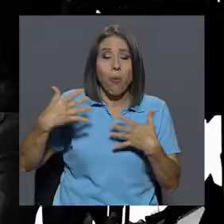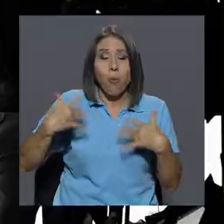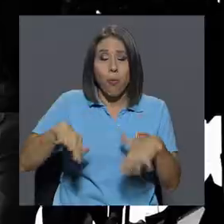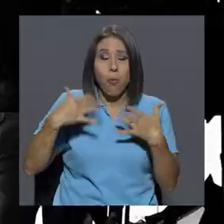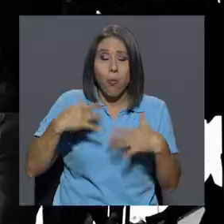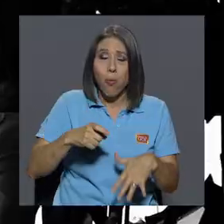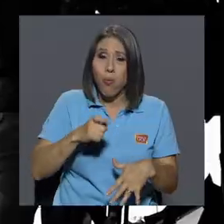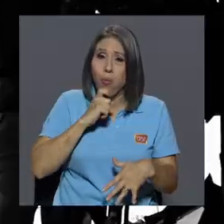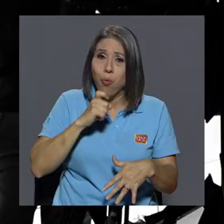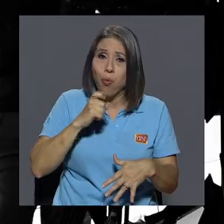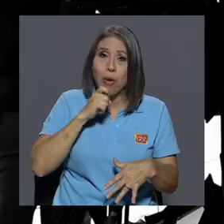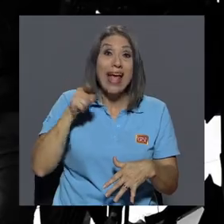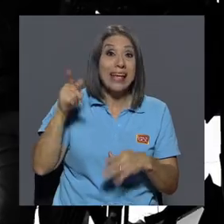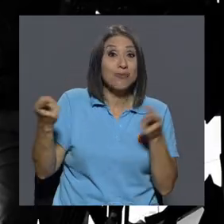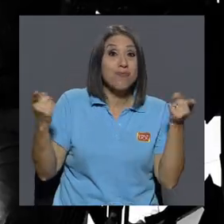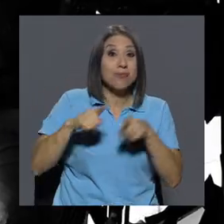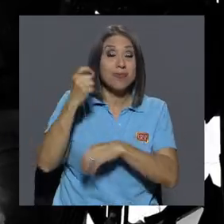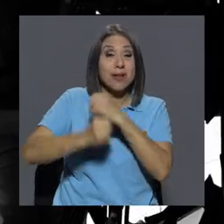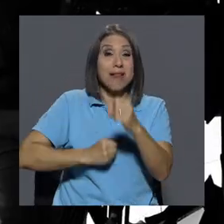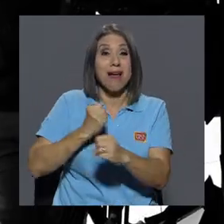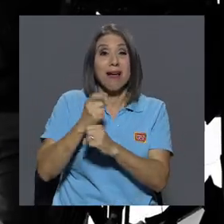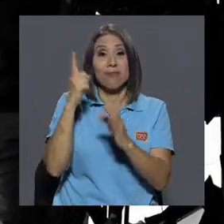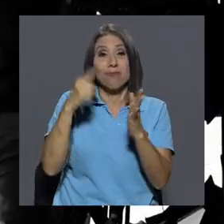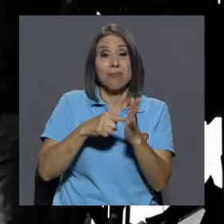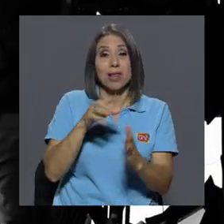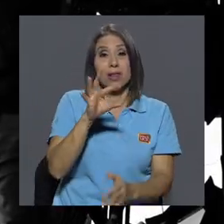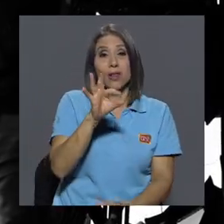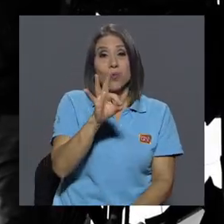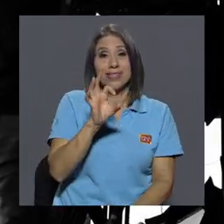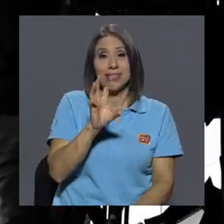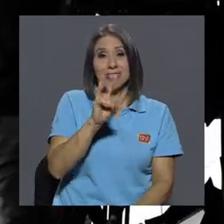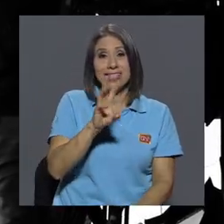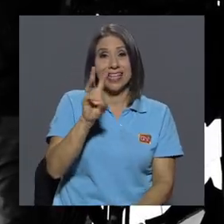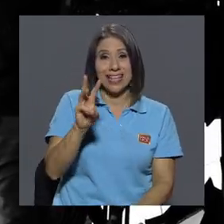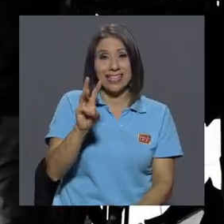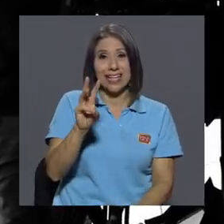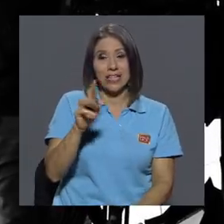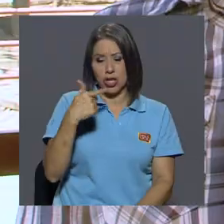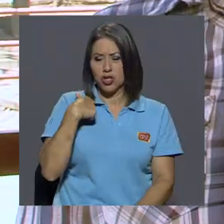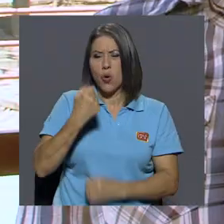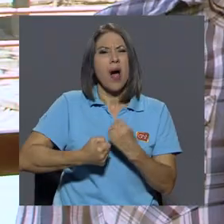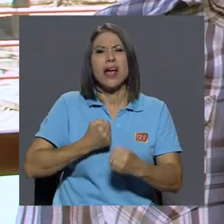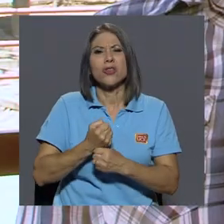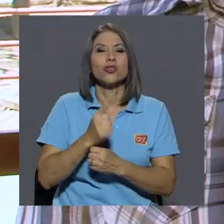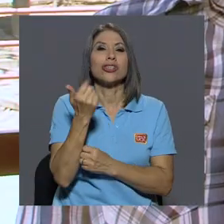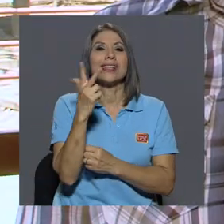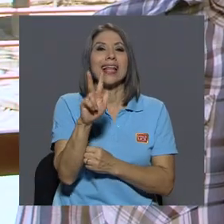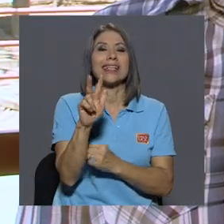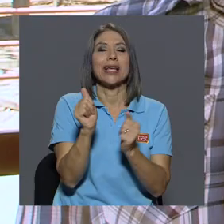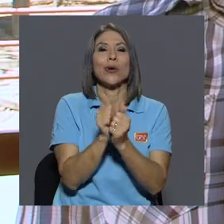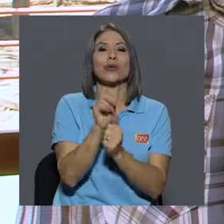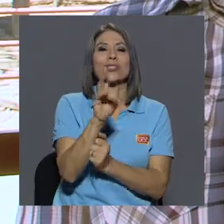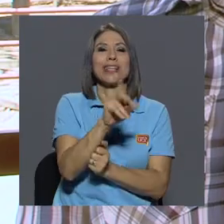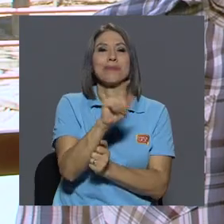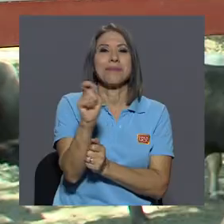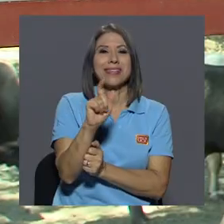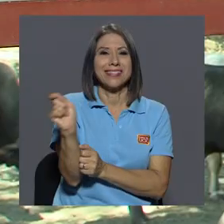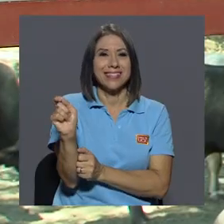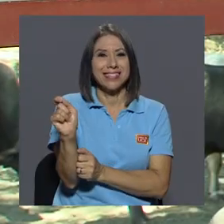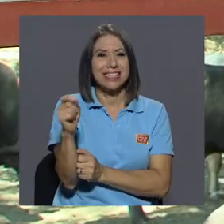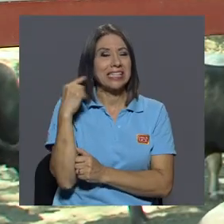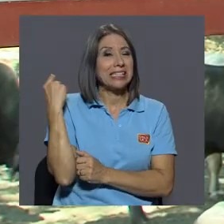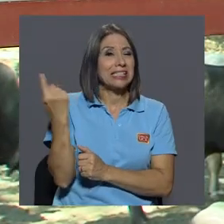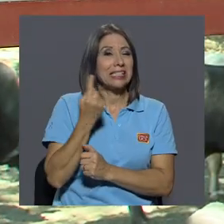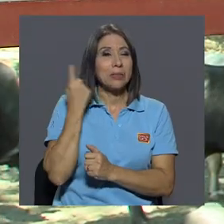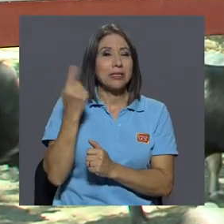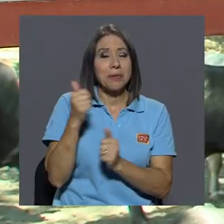Eso fue en el 66. Tenía yo 13 años, 7 meses. Y la historia me acompaña. Los